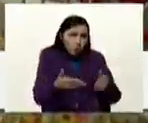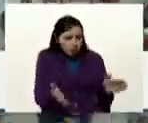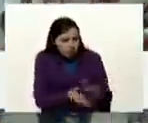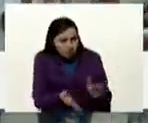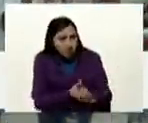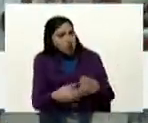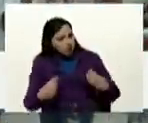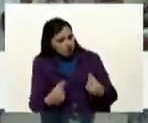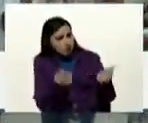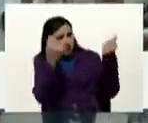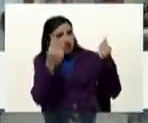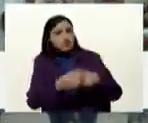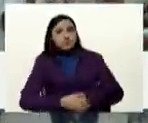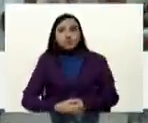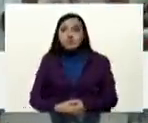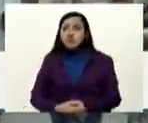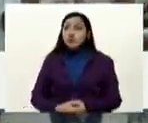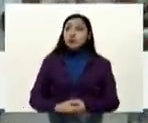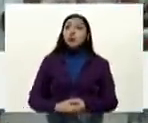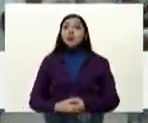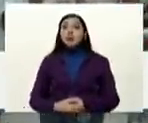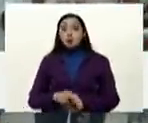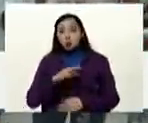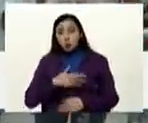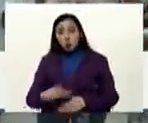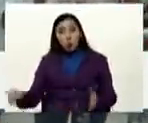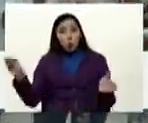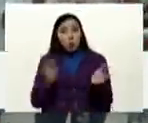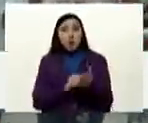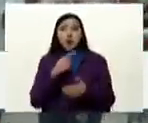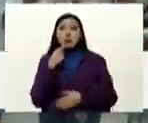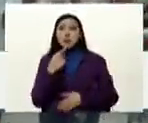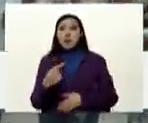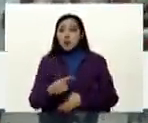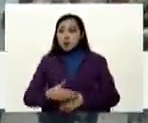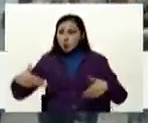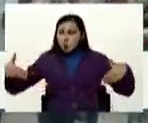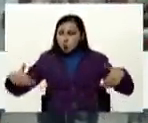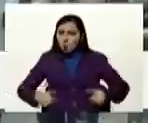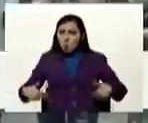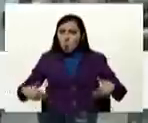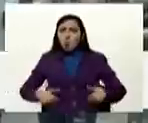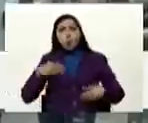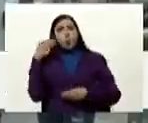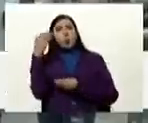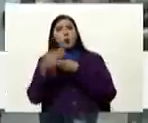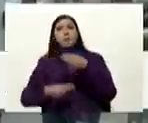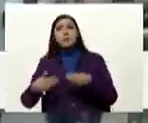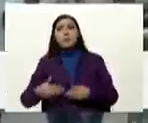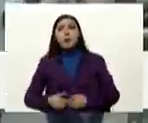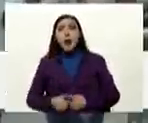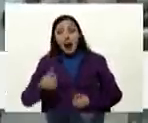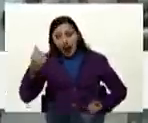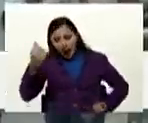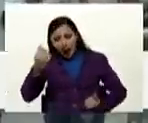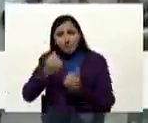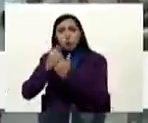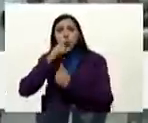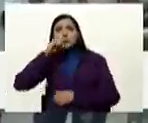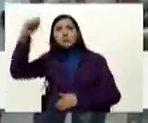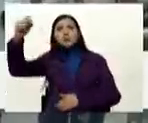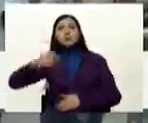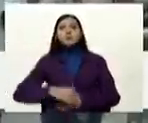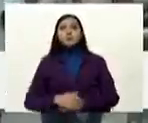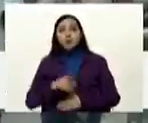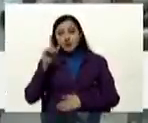pronta. Bueno, presidente, quiero reiterarle el inmenso esfuerzo que se ha hecho acá, con el apoyo suyo en primer lugar, el